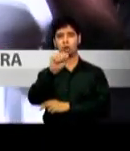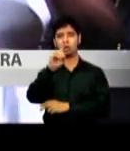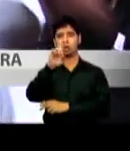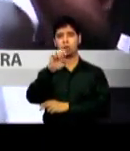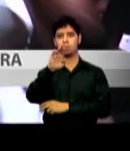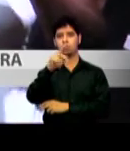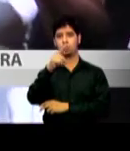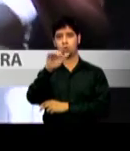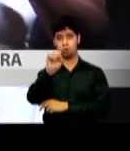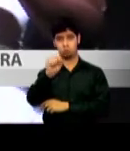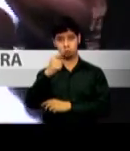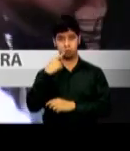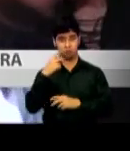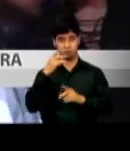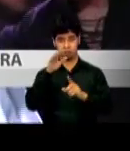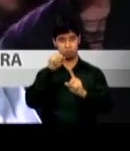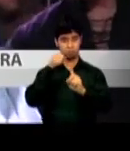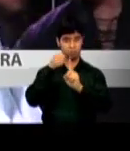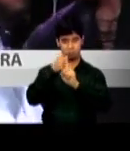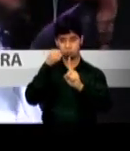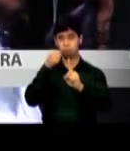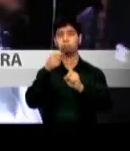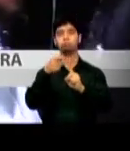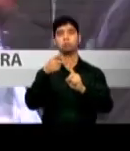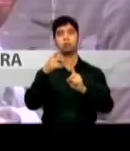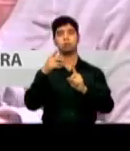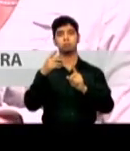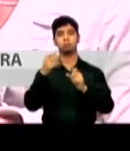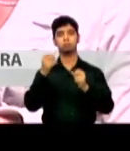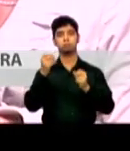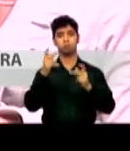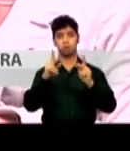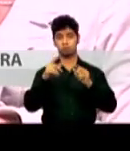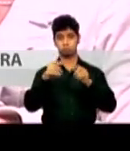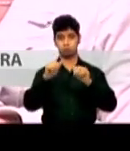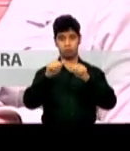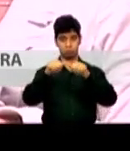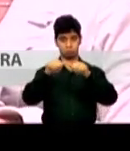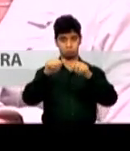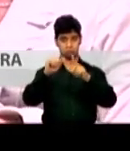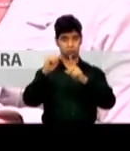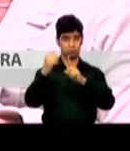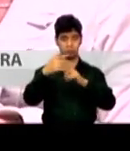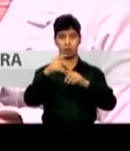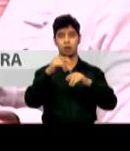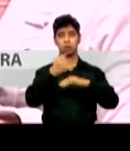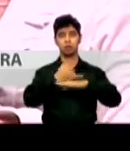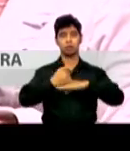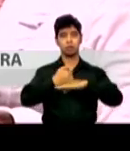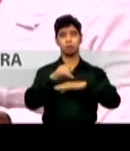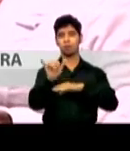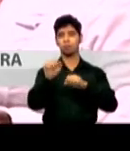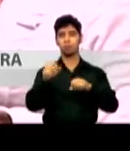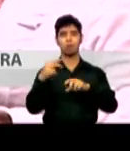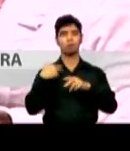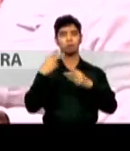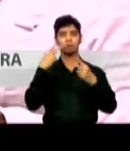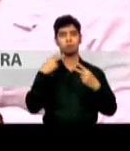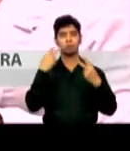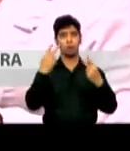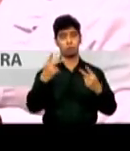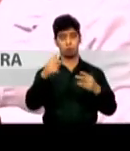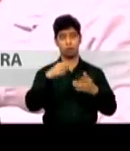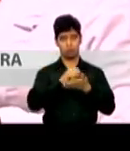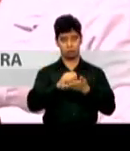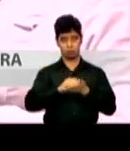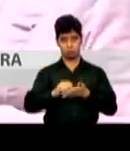su programa escolar, estudiantes de escuelas públicas y privadas alrededor de la isla, así como universidades que fueron visitadas por escritores